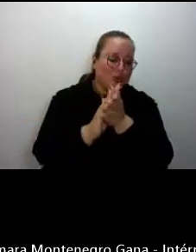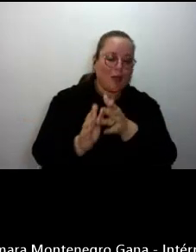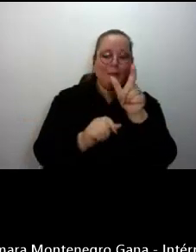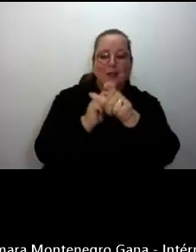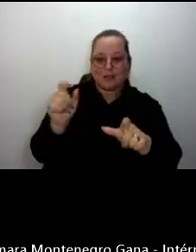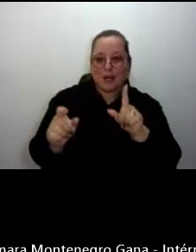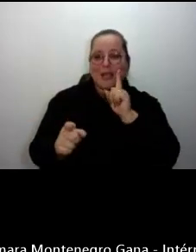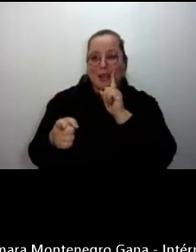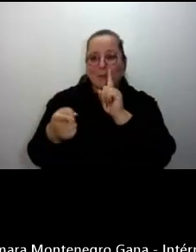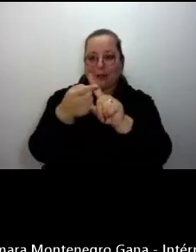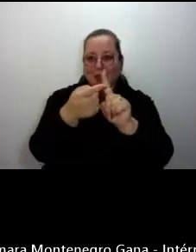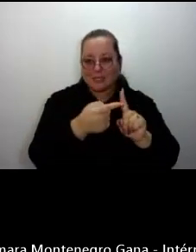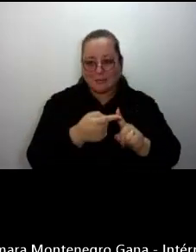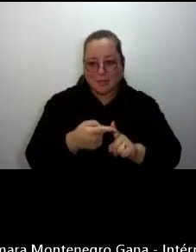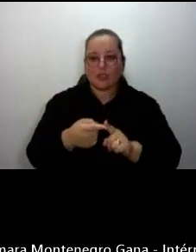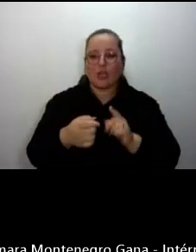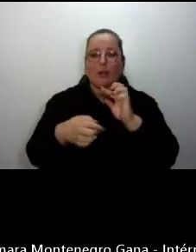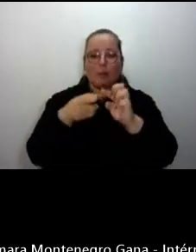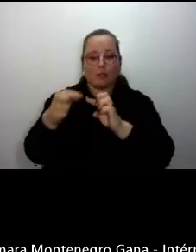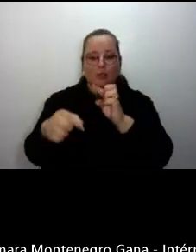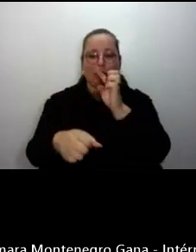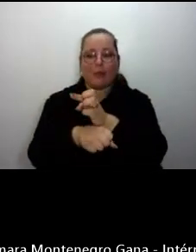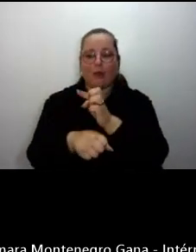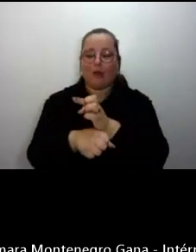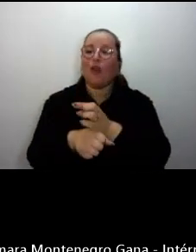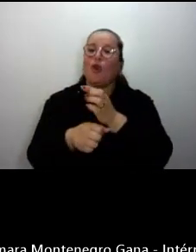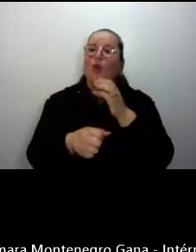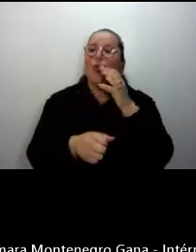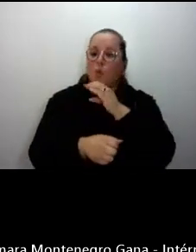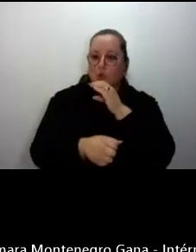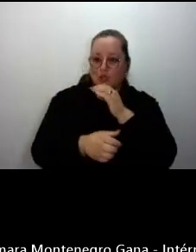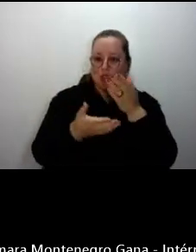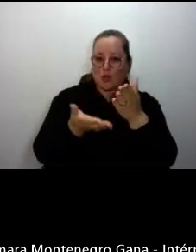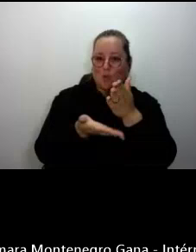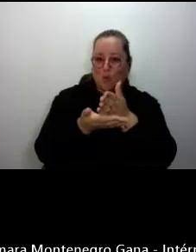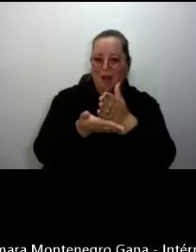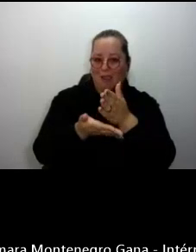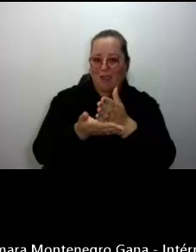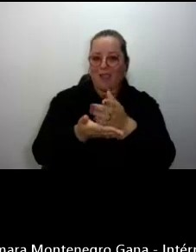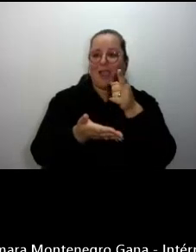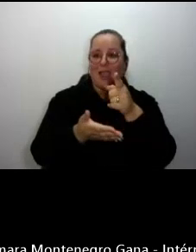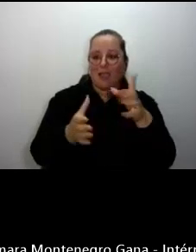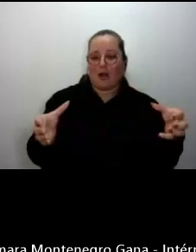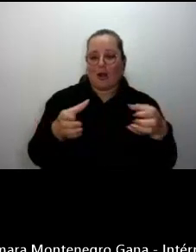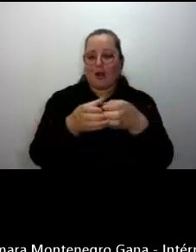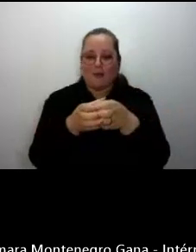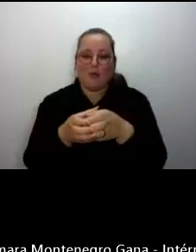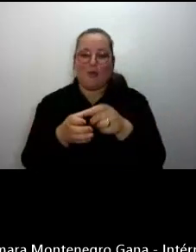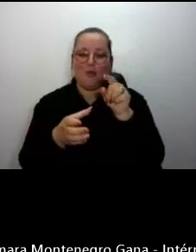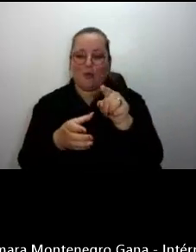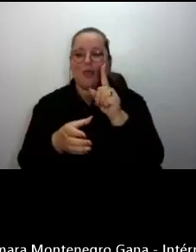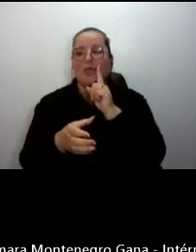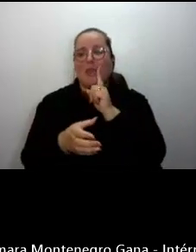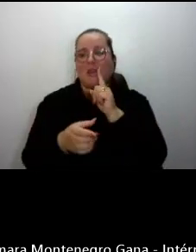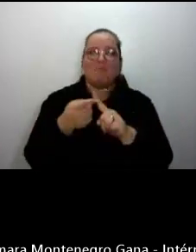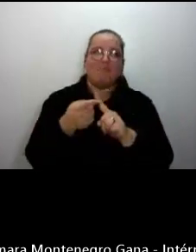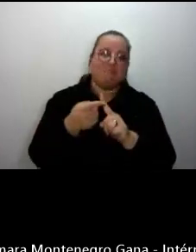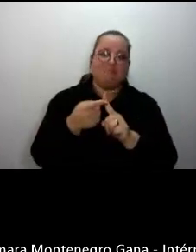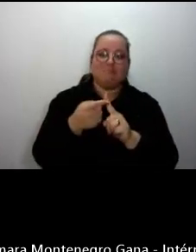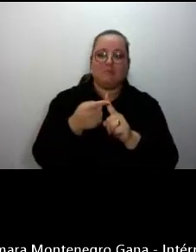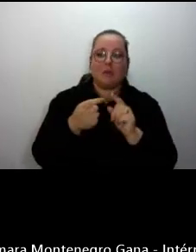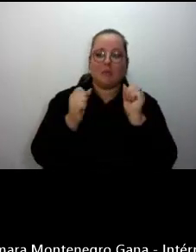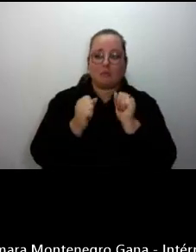participan en el proceso pedagógico de un curso. Estos son, ¿cierto?, los que forman parte del equipo de aula. Estos pueden ser